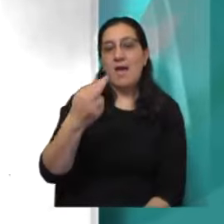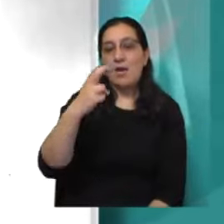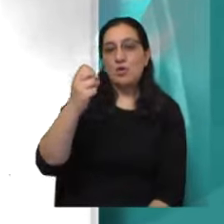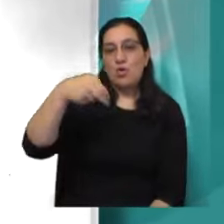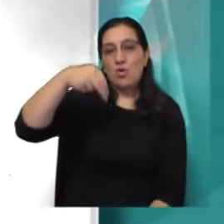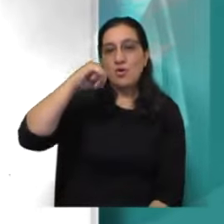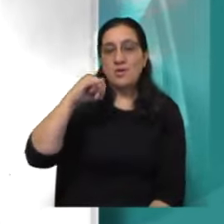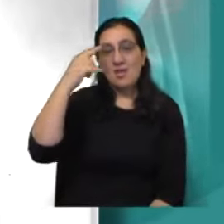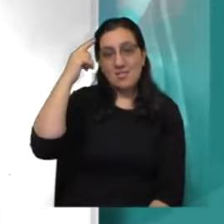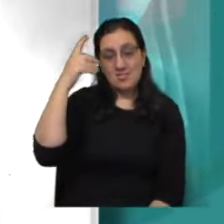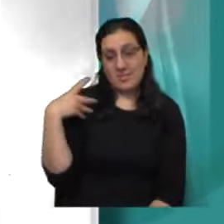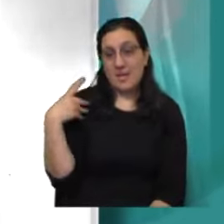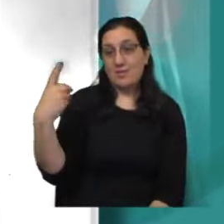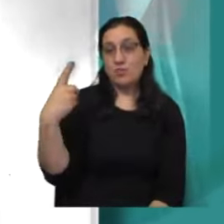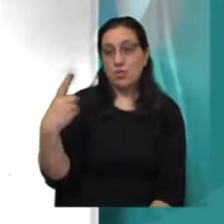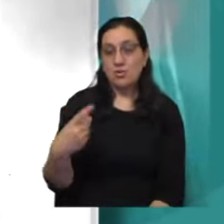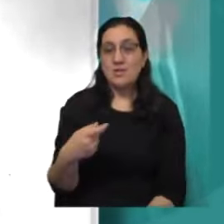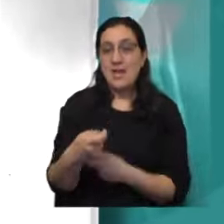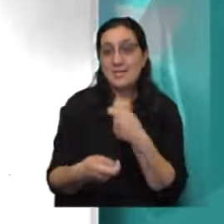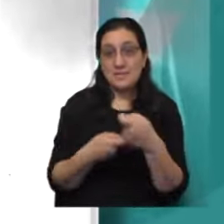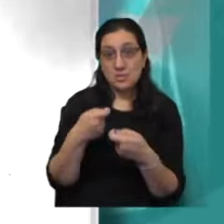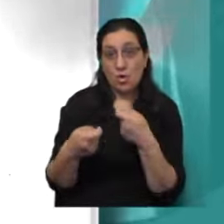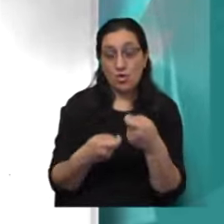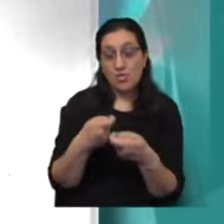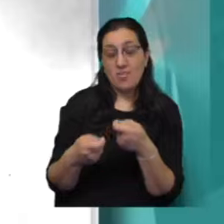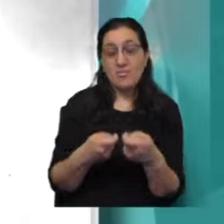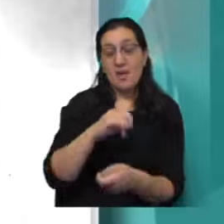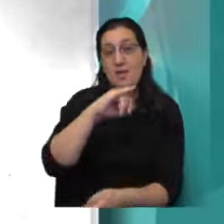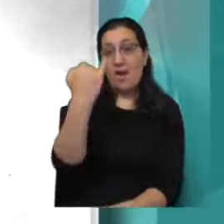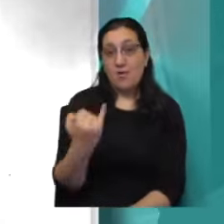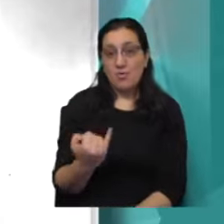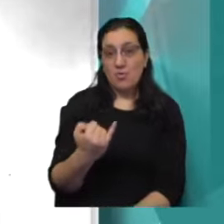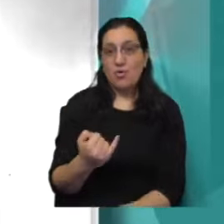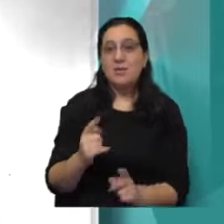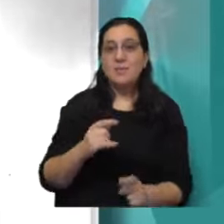director y asesor de Álvaro Delgado en la campaña a nivel de educación,